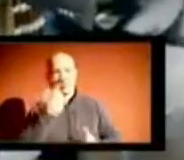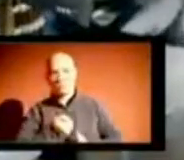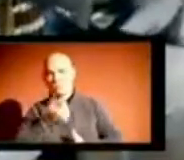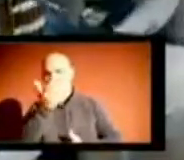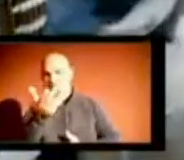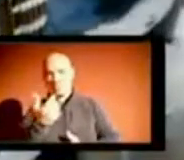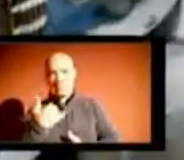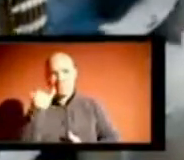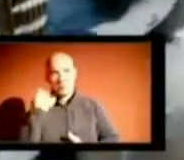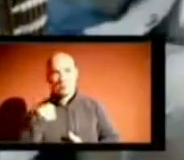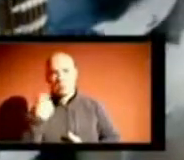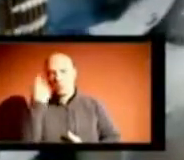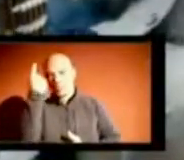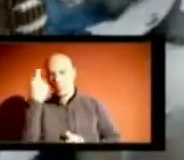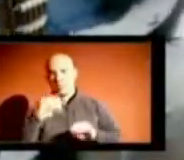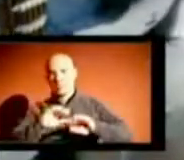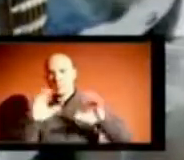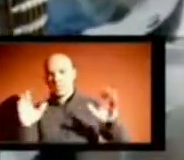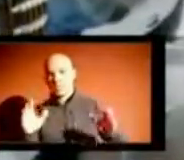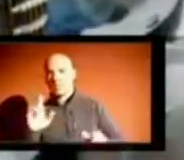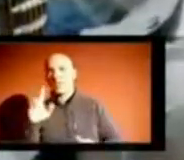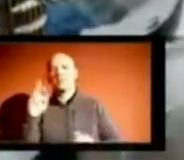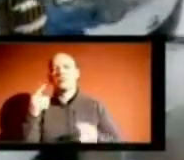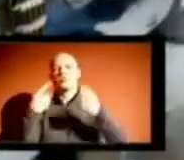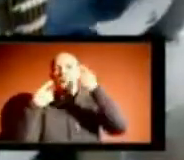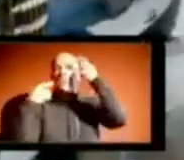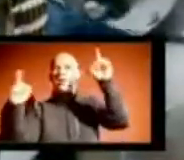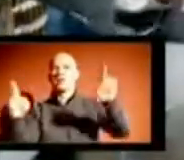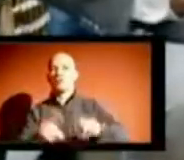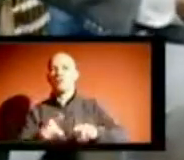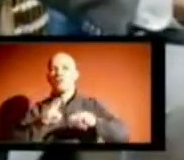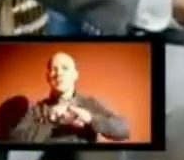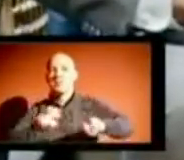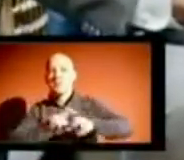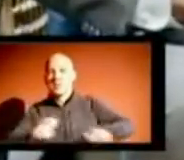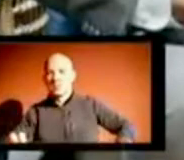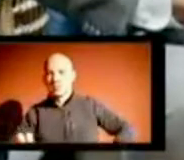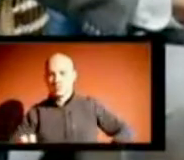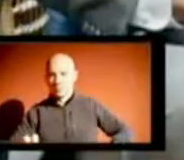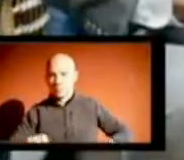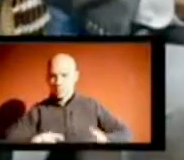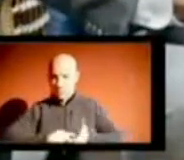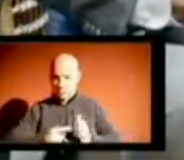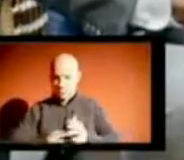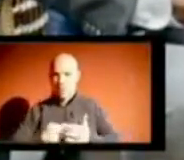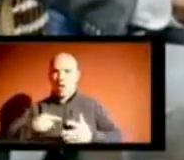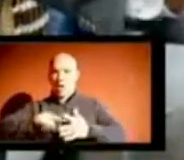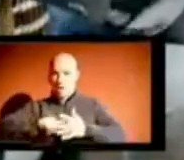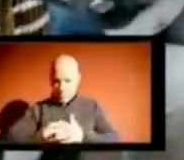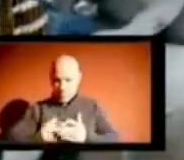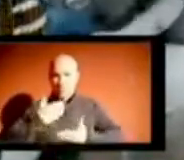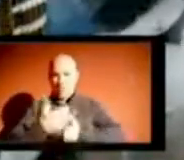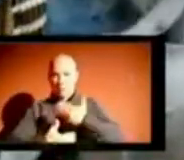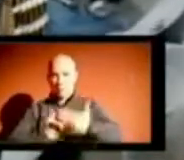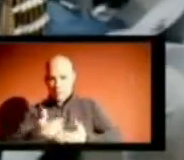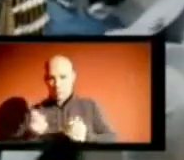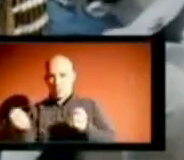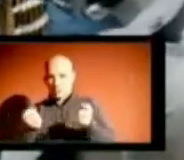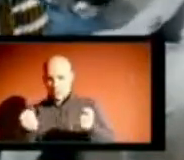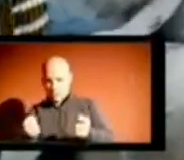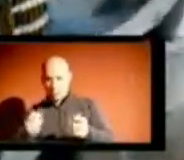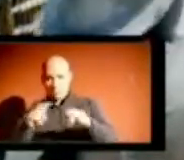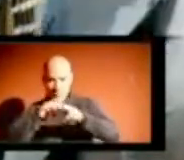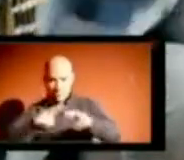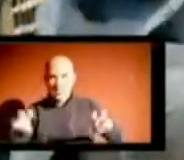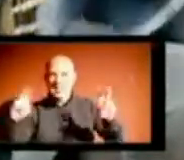la pregunta, es una resolución más bien investigativa. Así que comienzan los procesos legislativos, así es que deben comenzar, que es que se investiga